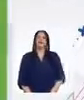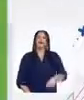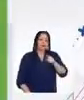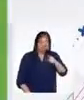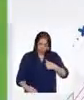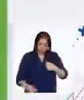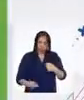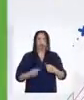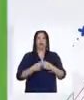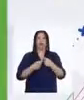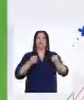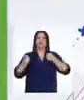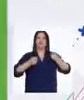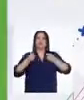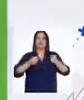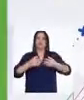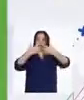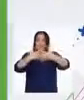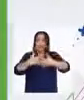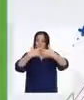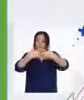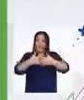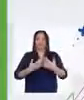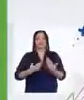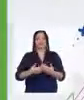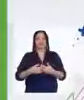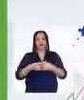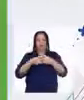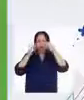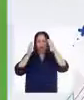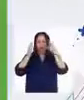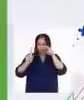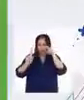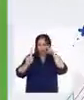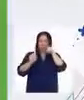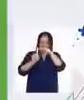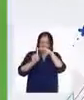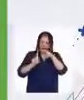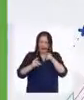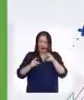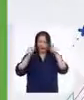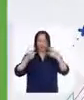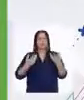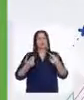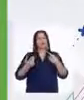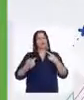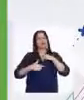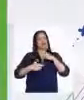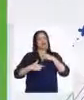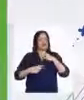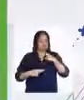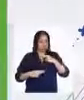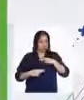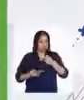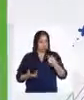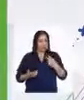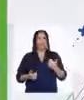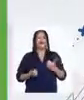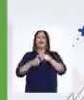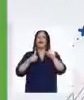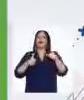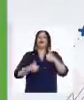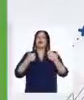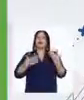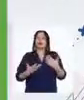Soy administradora de empresas. Me enfoqué en desarrollarme en recursos humanos, el área en el cual